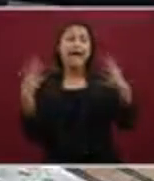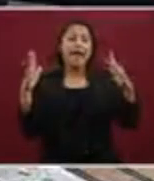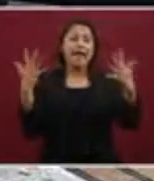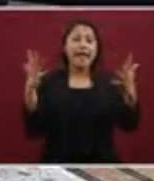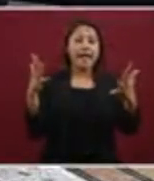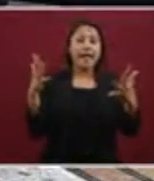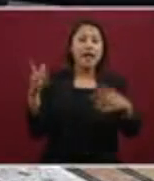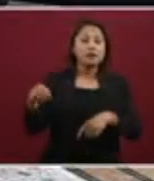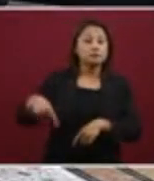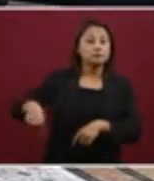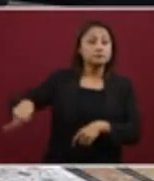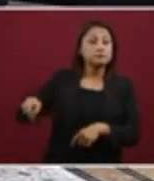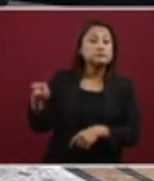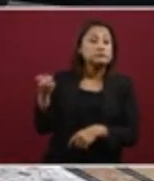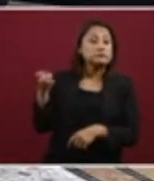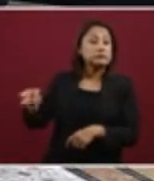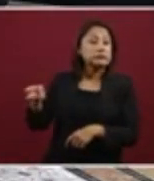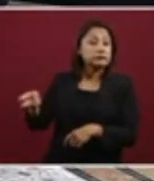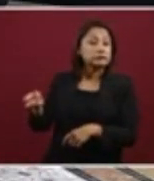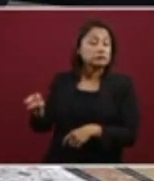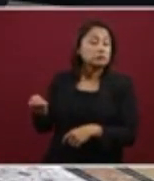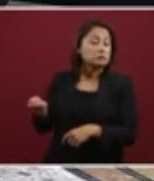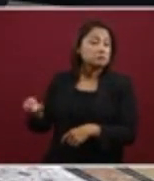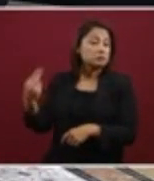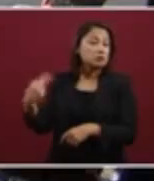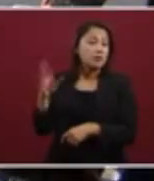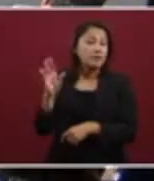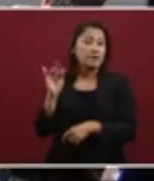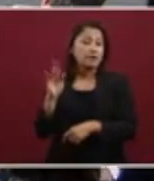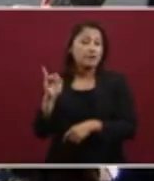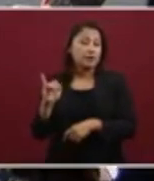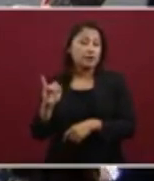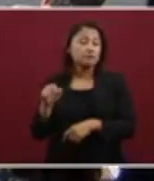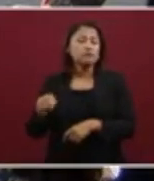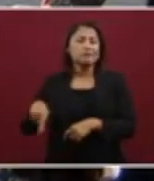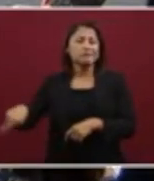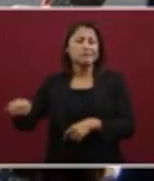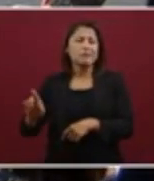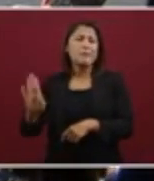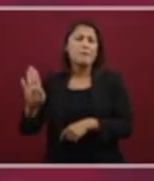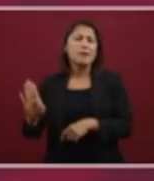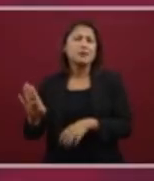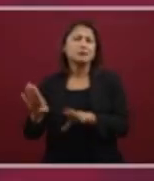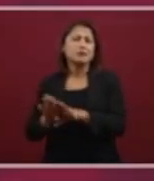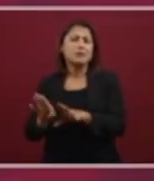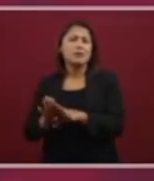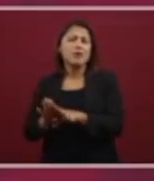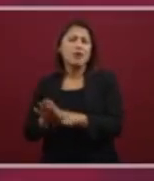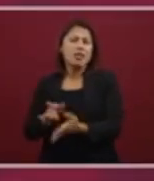con una prensa de respaldo, una prensa fifí,